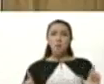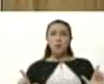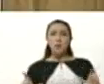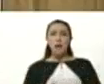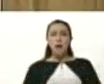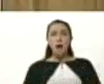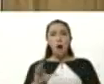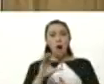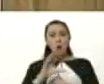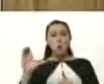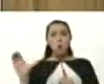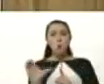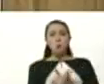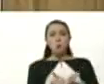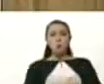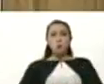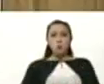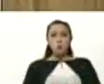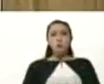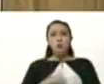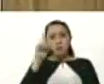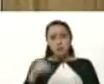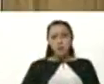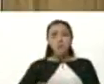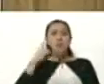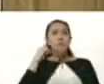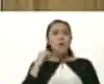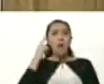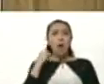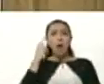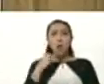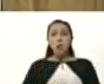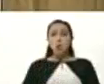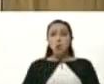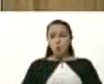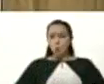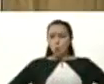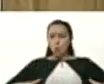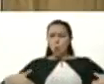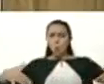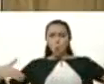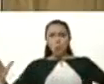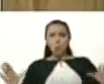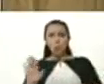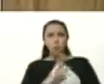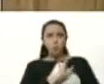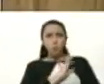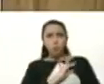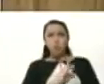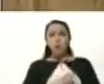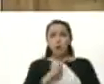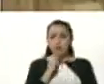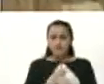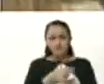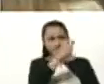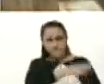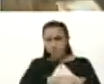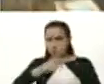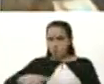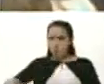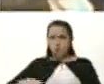su cultura, su tradición, sus riquezas minerales, sus trabajadores y